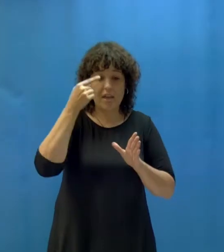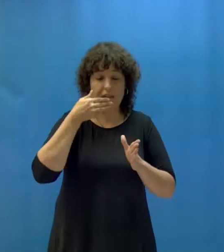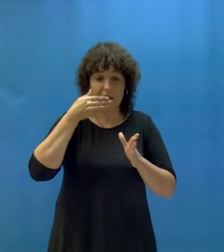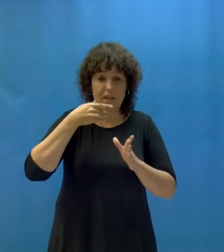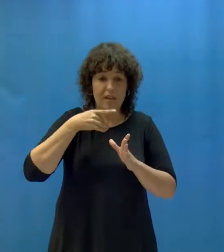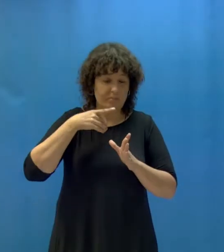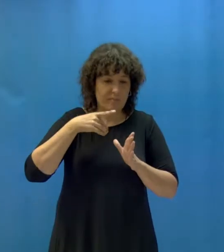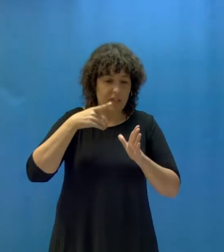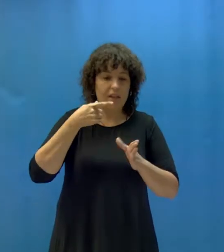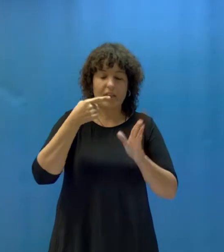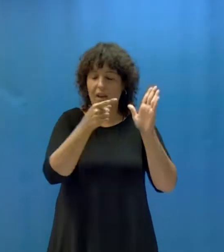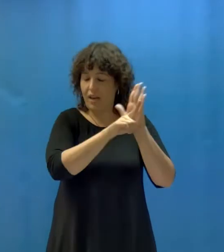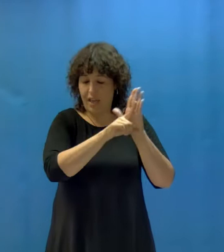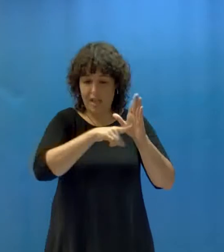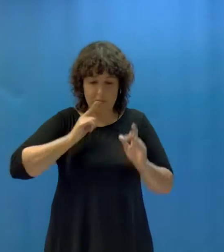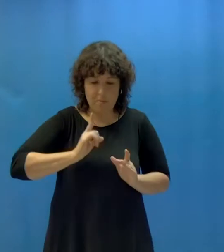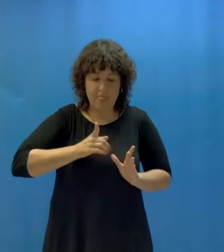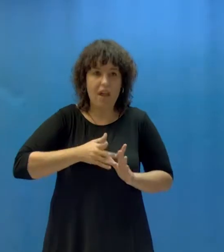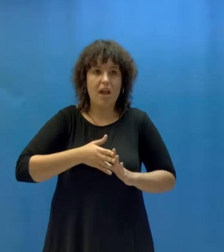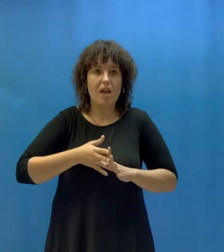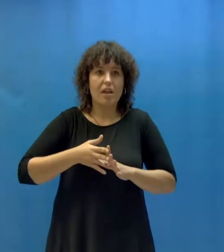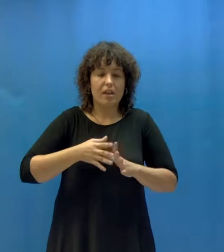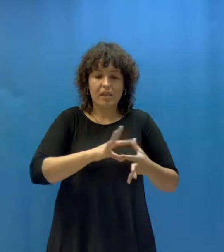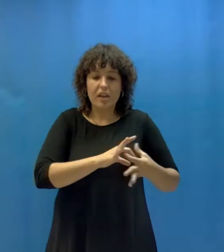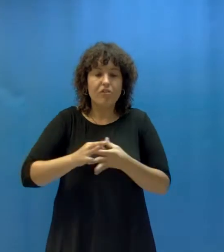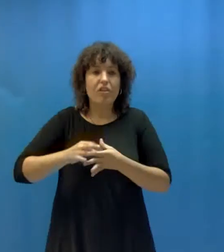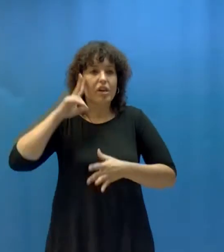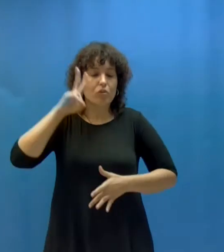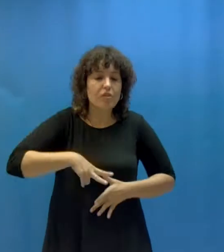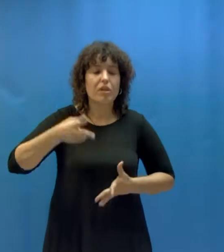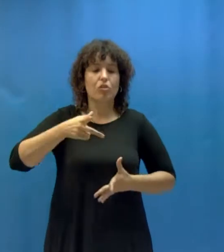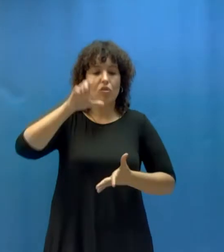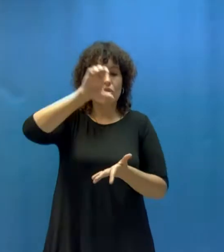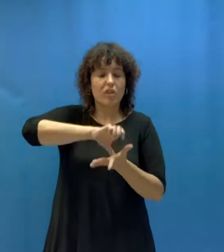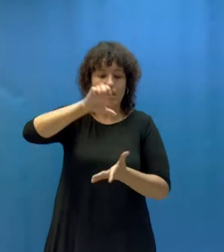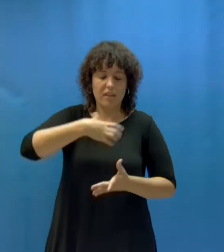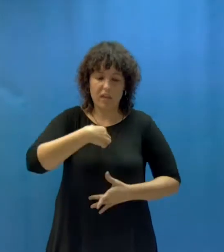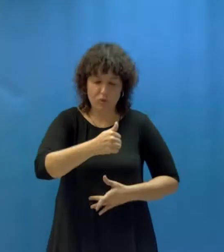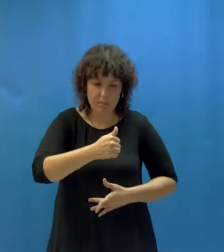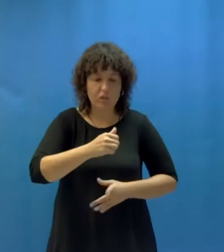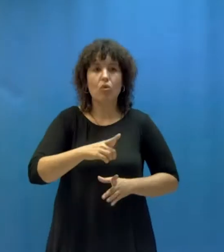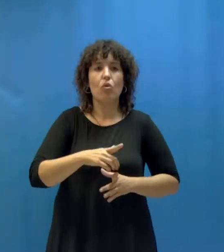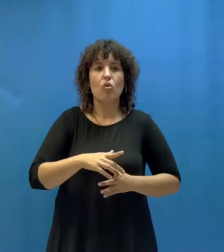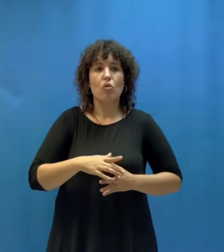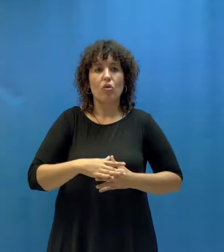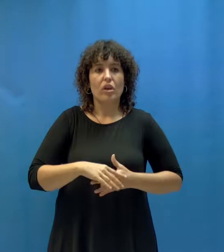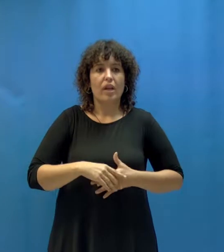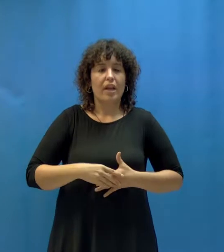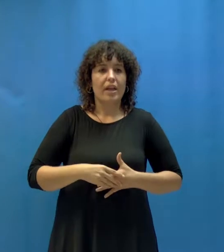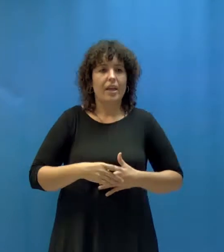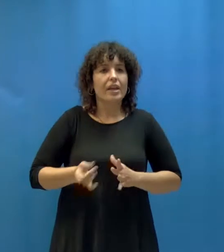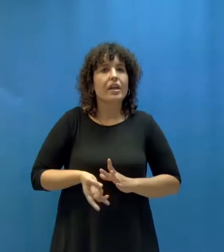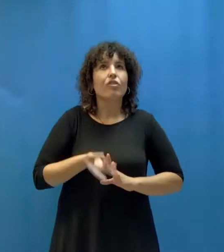intereses y rendimientos devengados en el trimestre de los gastos, las obligaciones reconocidas por la entidad local, el movimiento de la cuenta acreedores por operaciones pendientes de